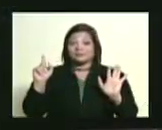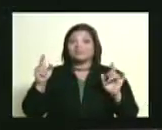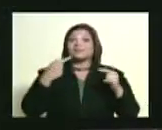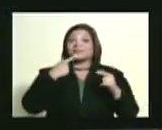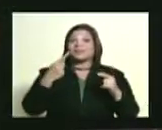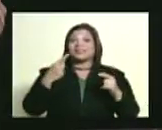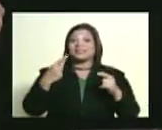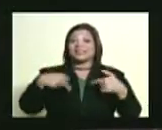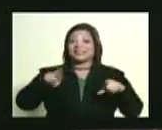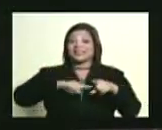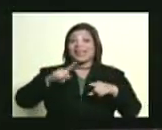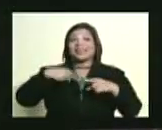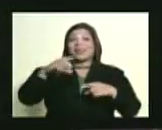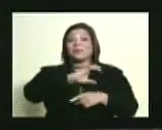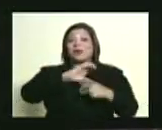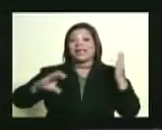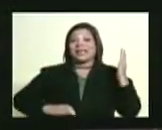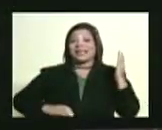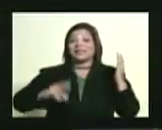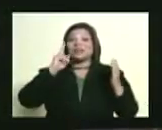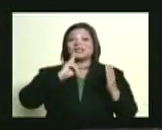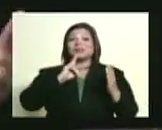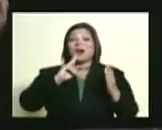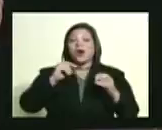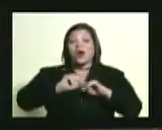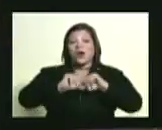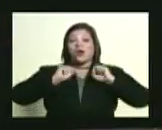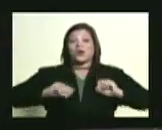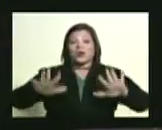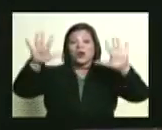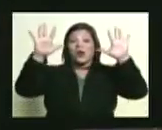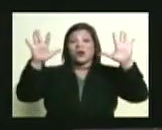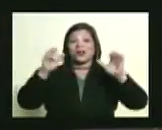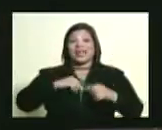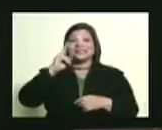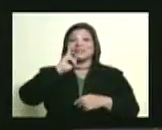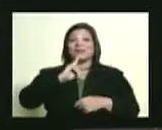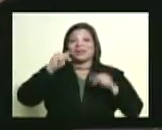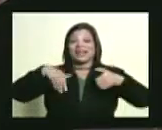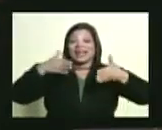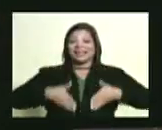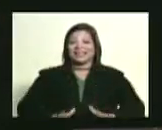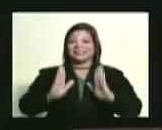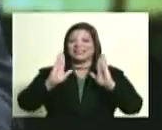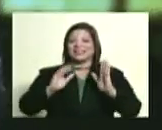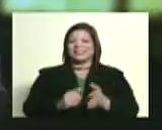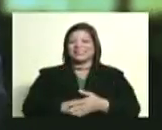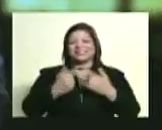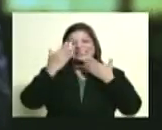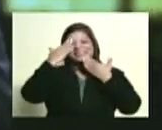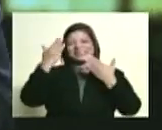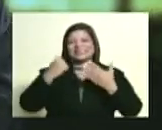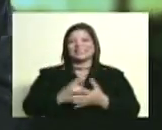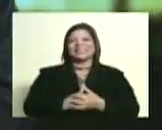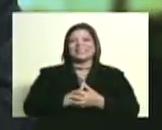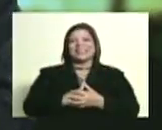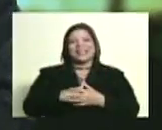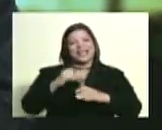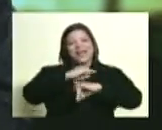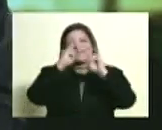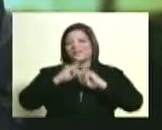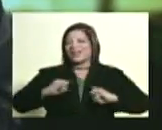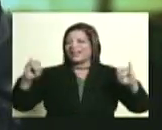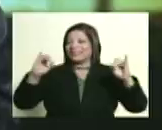en Capaya, después de Cristo Simón, en gloria y sabiduría. Mana, que viva la patria mía, que aquí fue donde nació. Así es. Bueno, les deseo